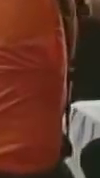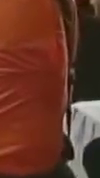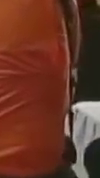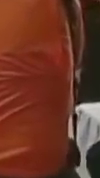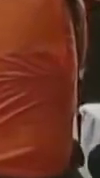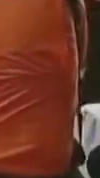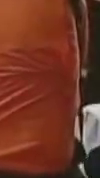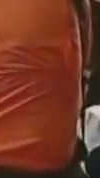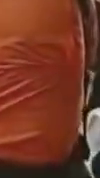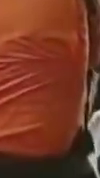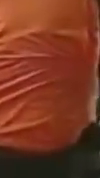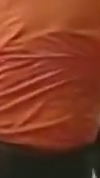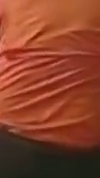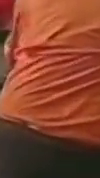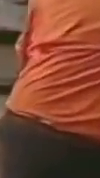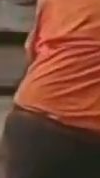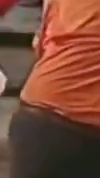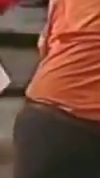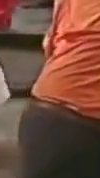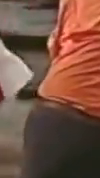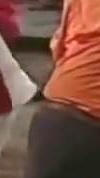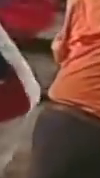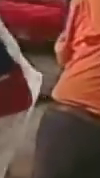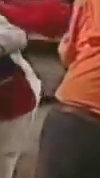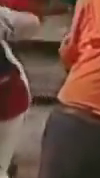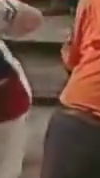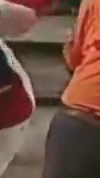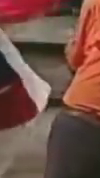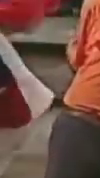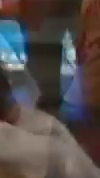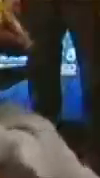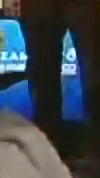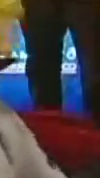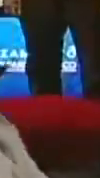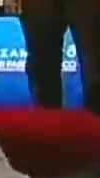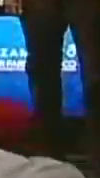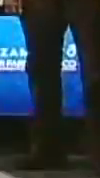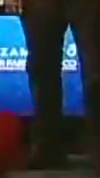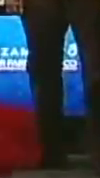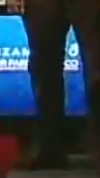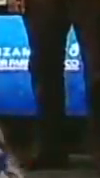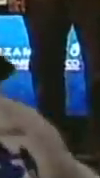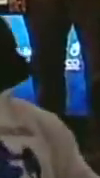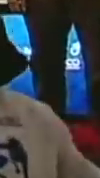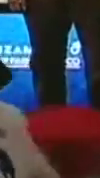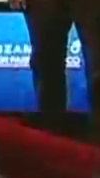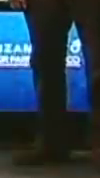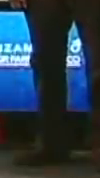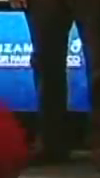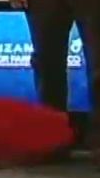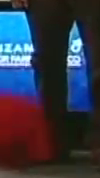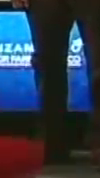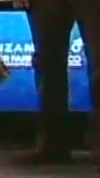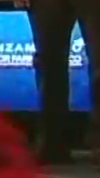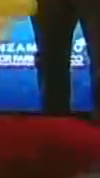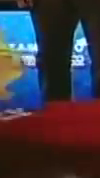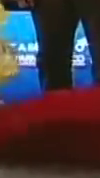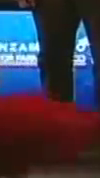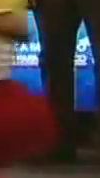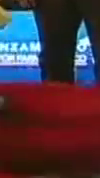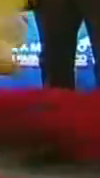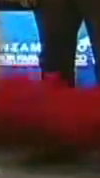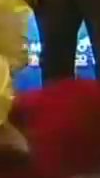de la necesidad interna con ayuda con grandes potencias desde China, Rusia, India y otros países del